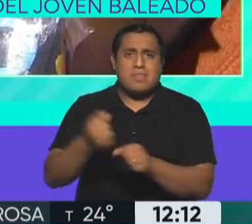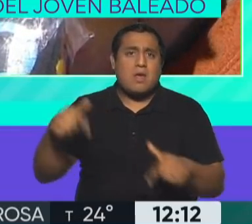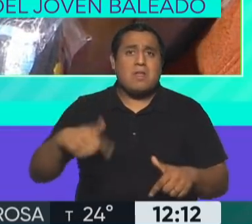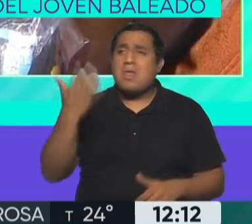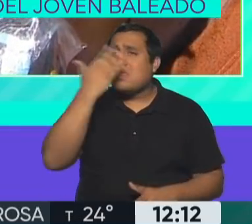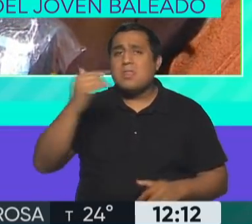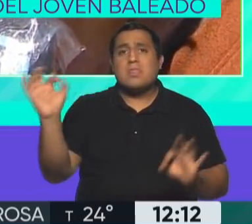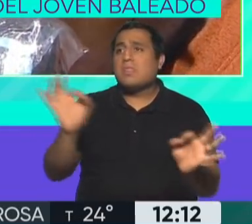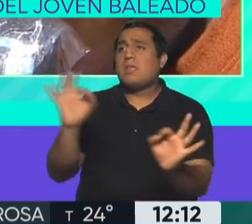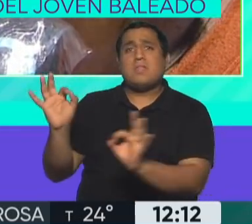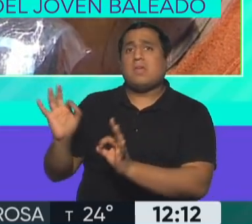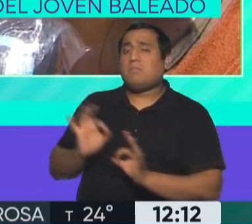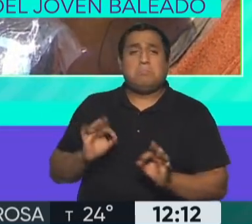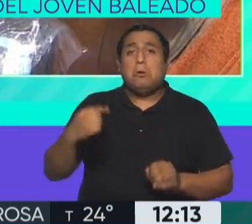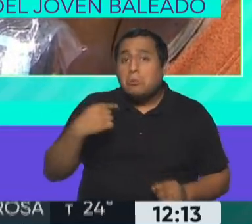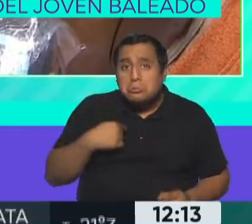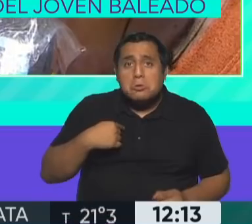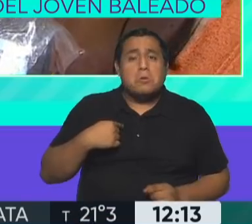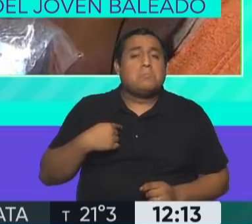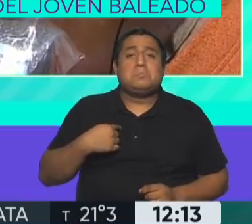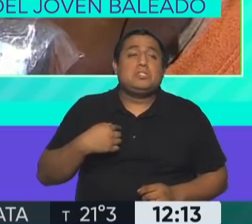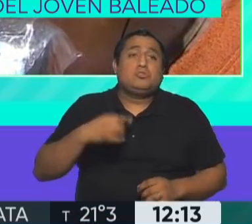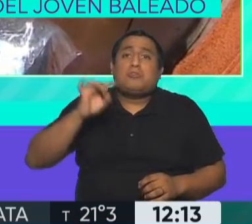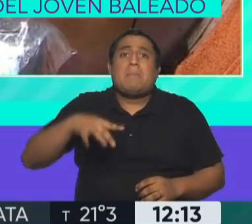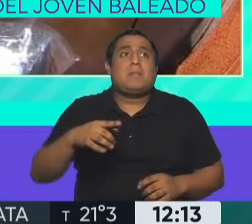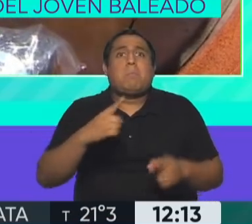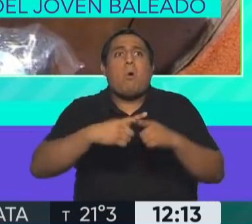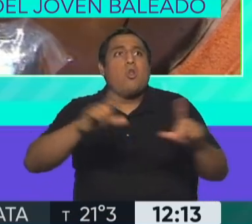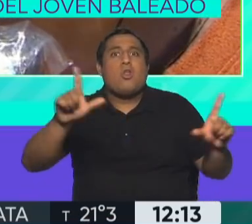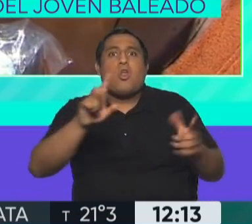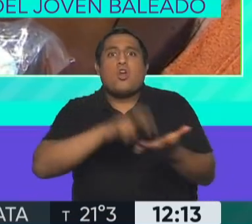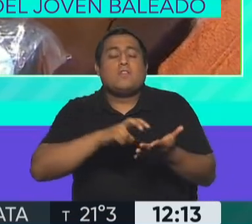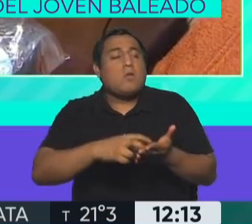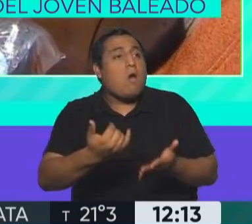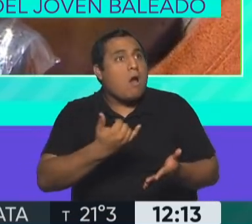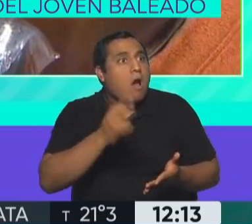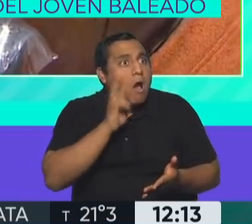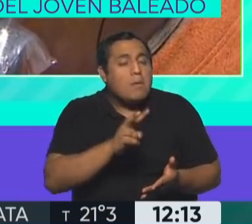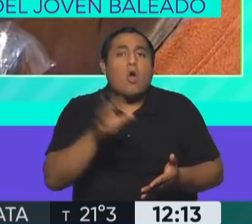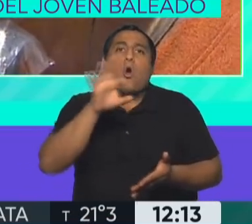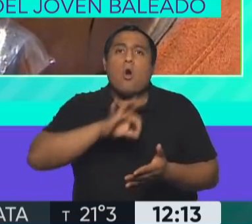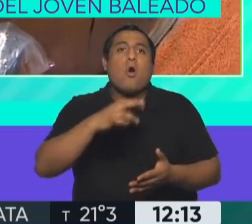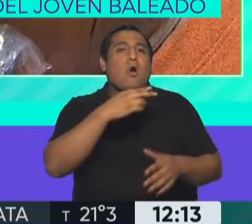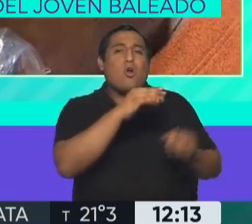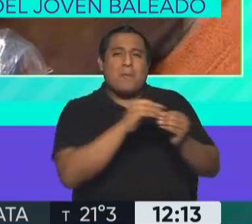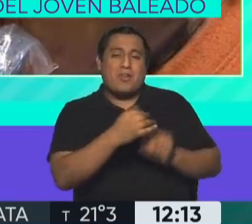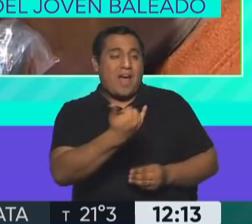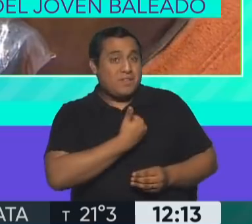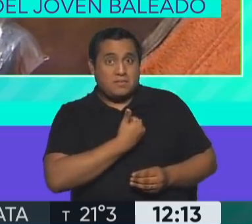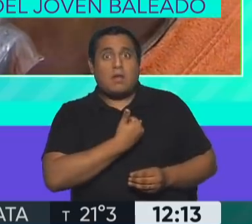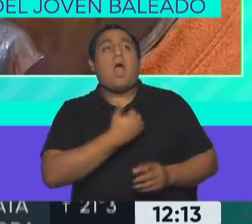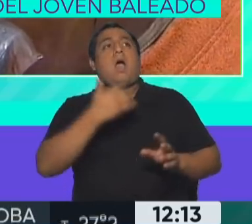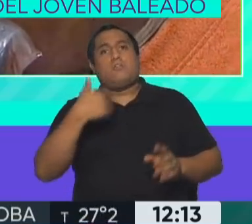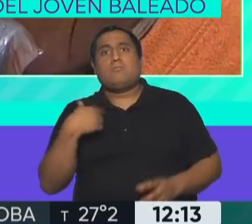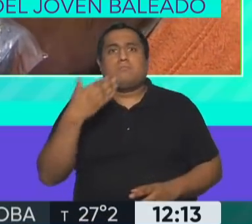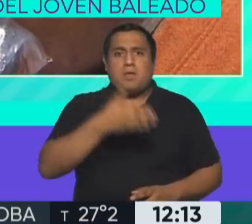llamó nadie. Yo, si no es por los noticieros o porque me avisaron de que mi hijo estaba en un hospital, yo no me enteraba. No sé por qué